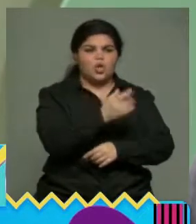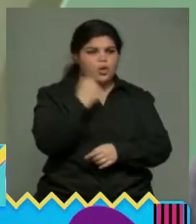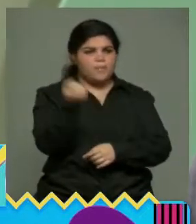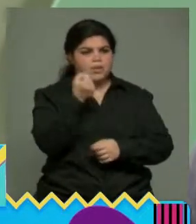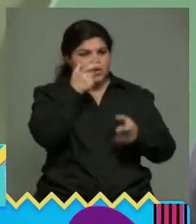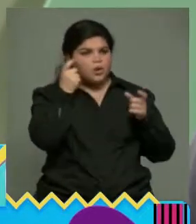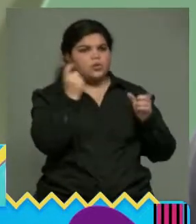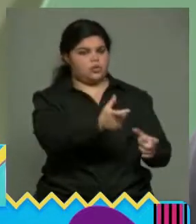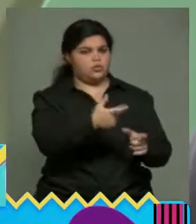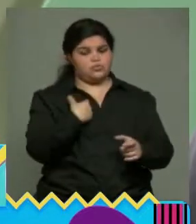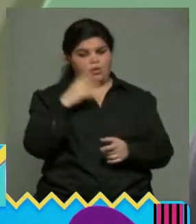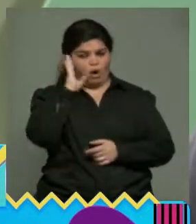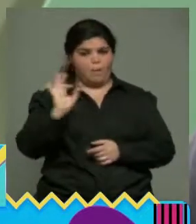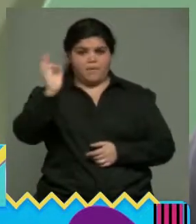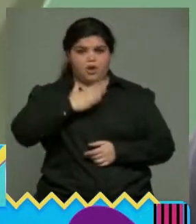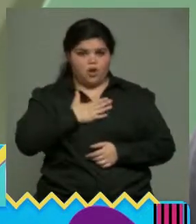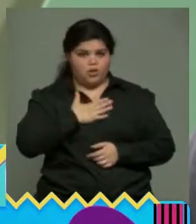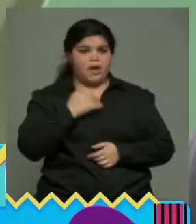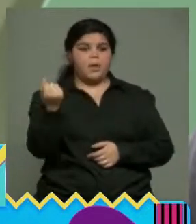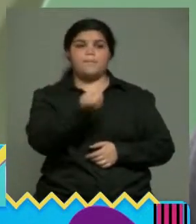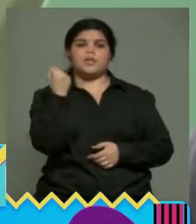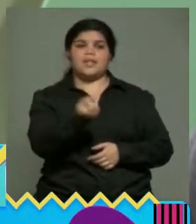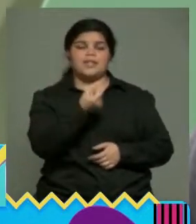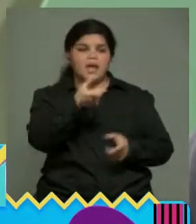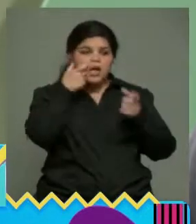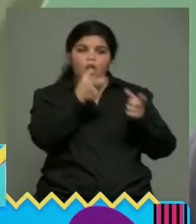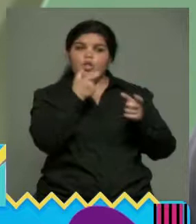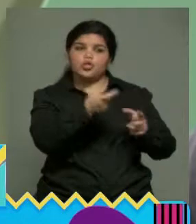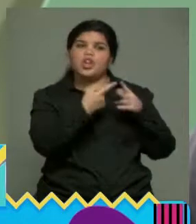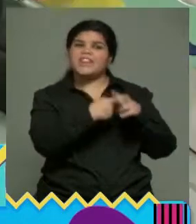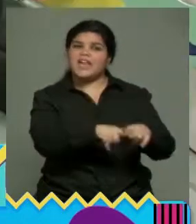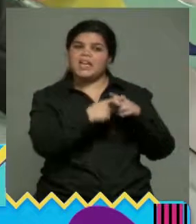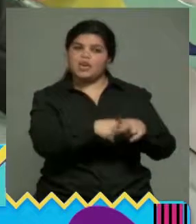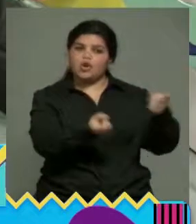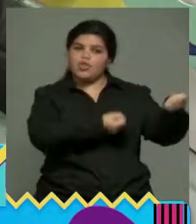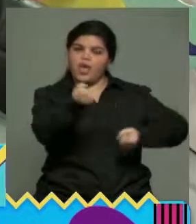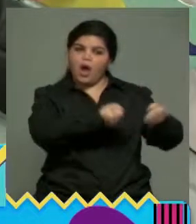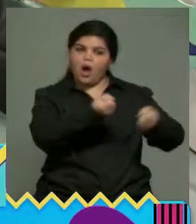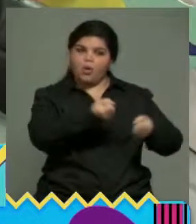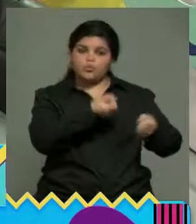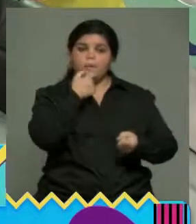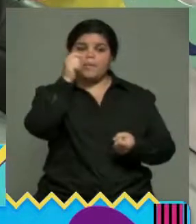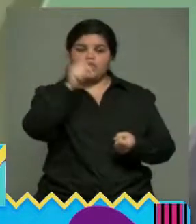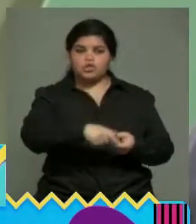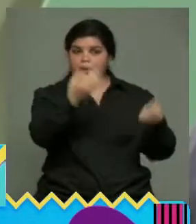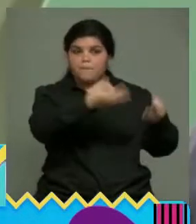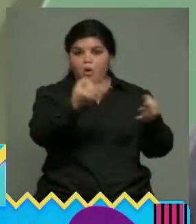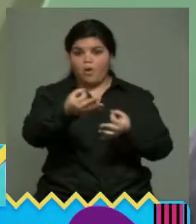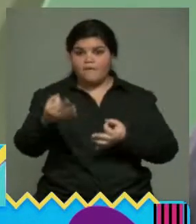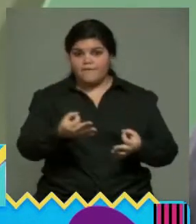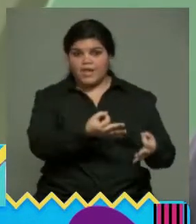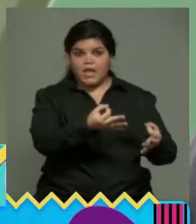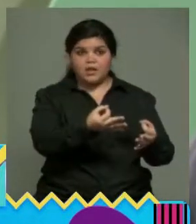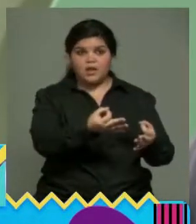Que yo soy de la opinión que la revisión técnica tiene que existir. A pesar de que Mendoza es un parque automotor bastante bueno y sano respecto a